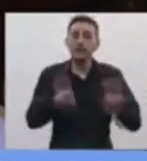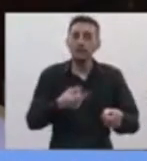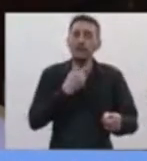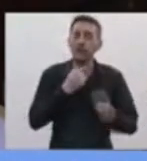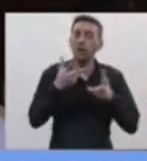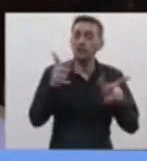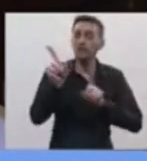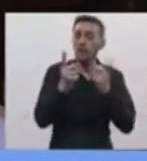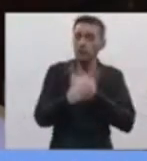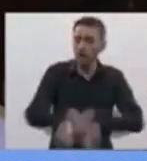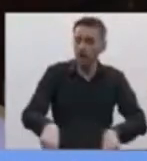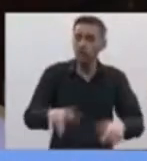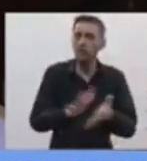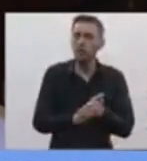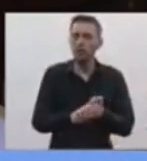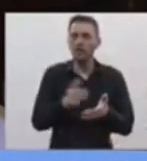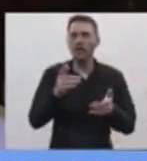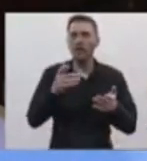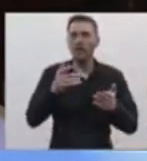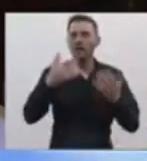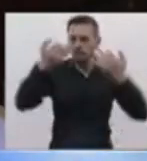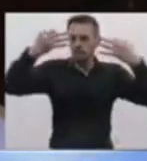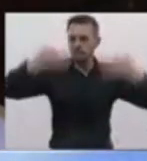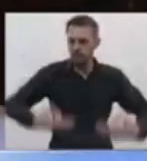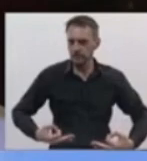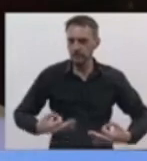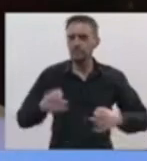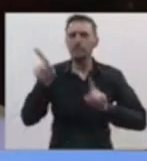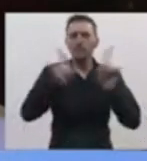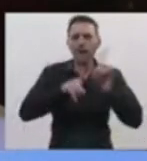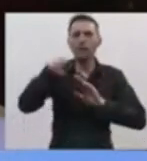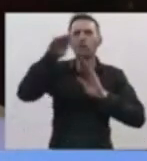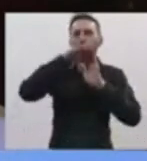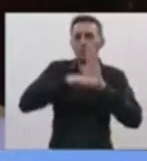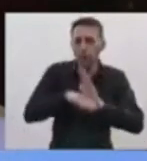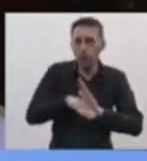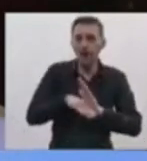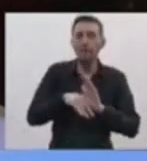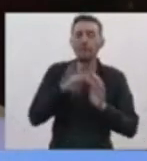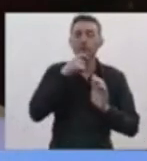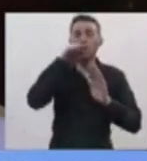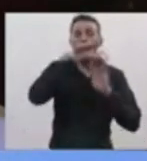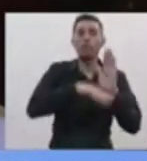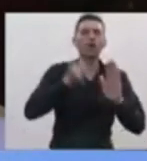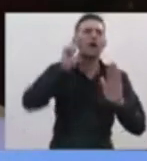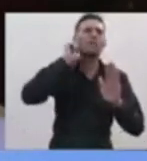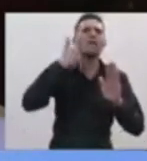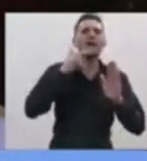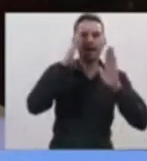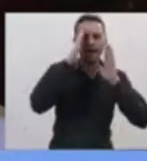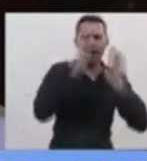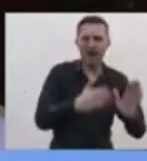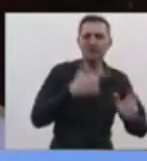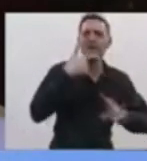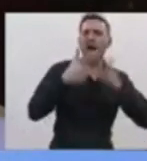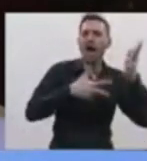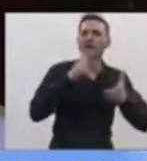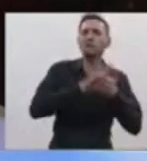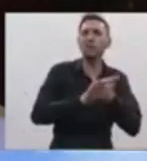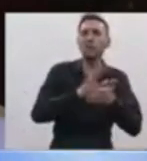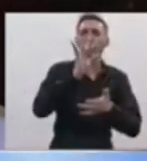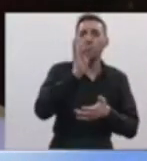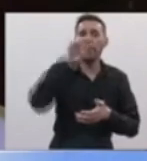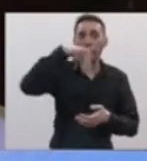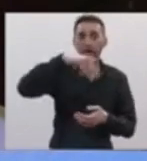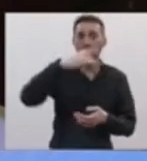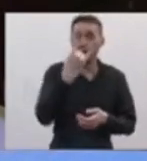algunas cosas que tienen que ver con la discrecionalidad y con algunos programas con el plan gas en especial se habla de un dnu futuro